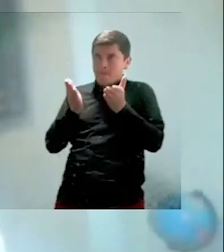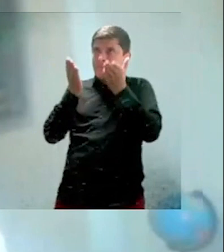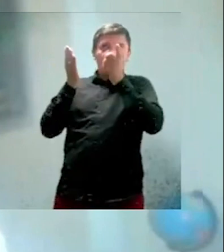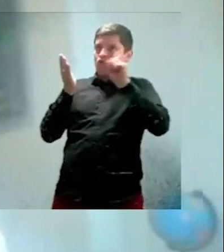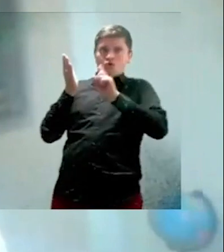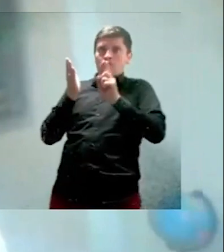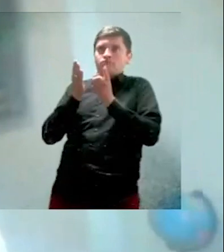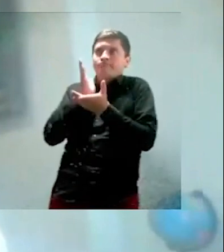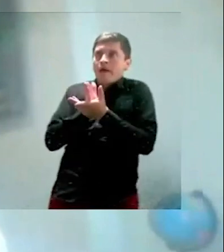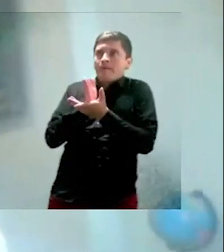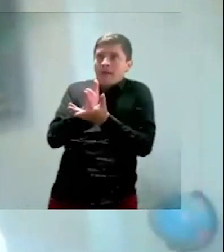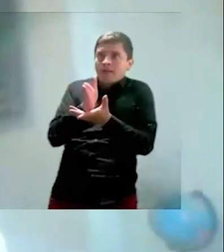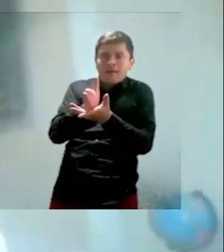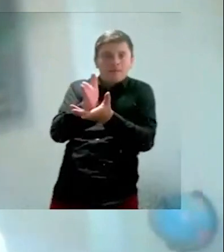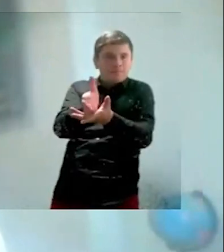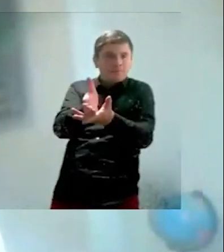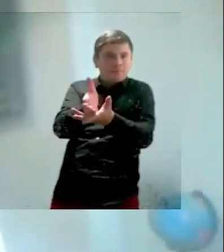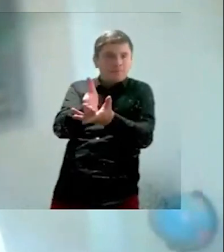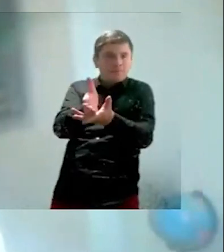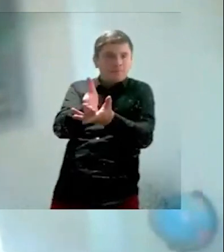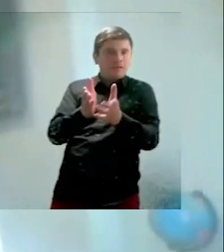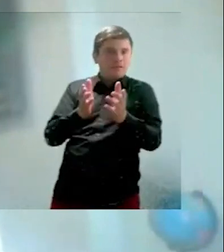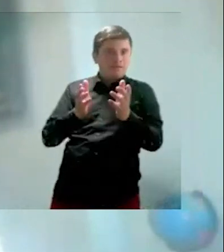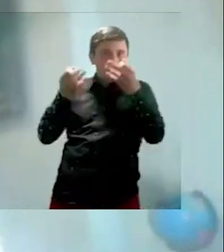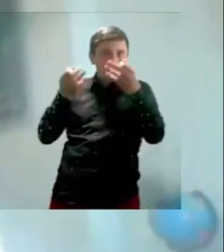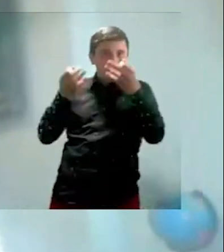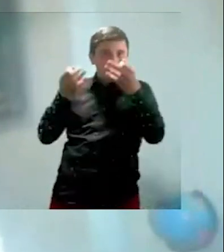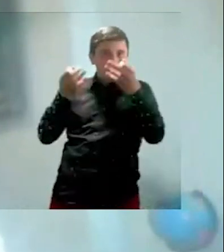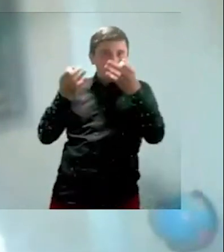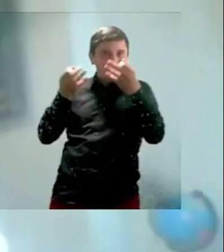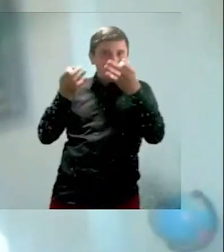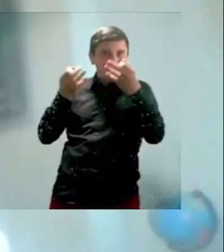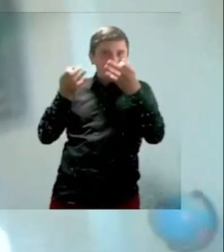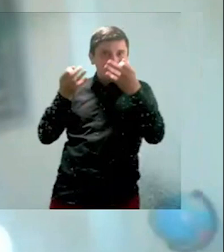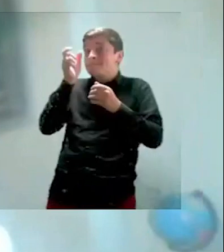tercera edad que tenía que probar que no había podido salir de sus